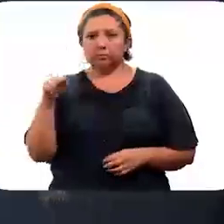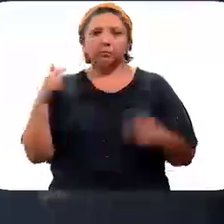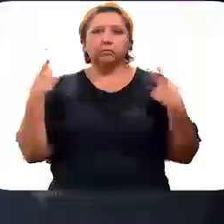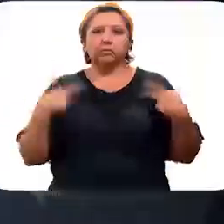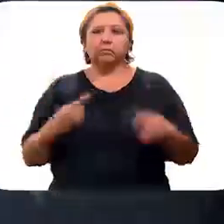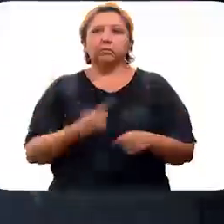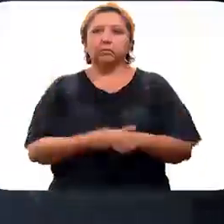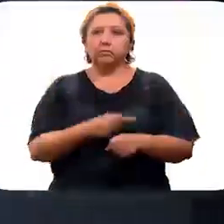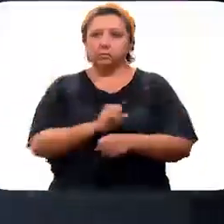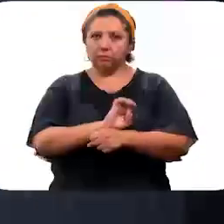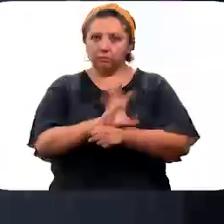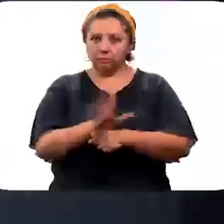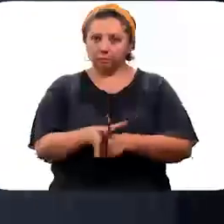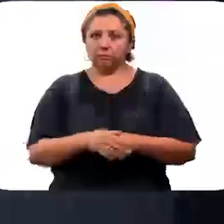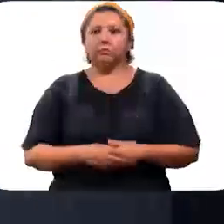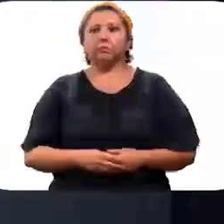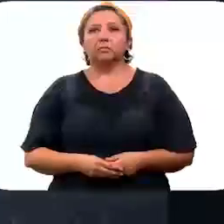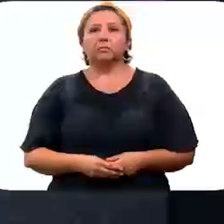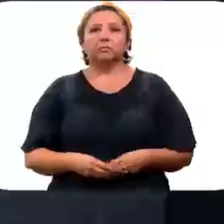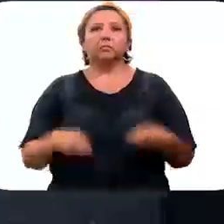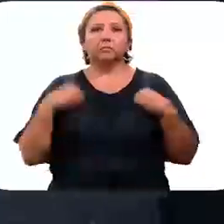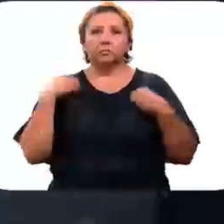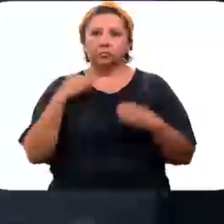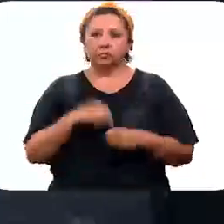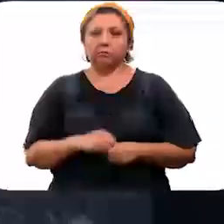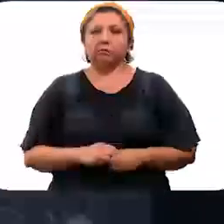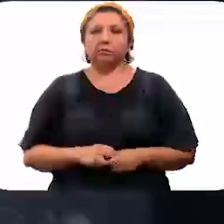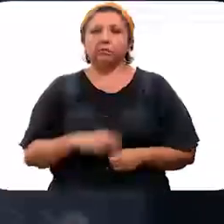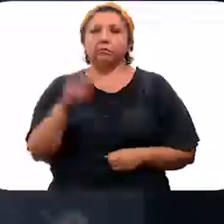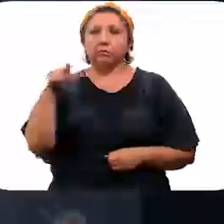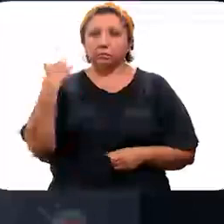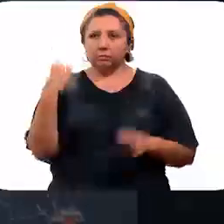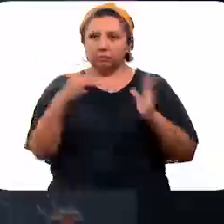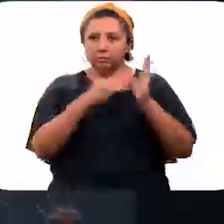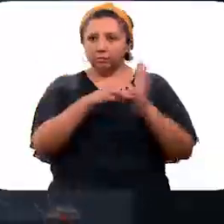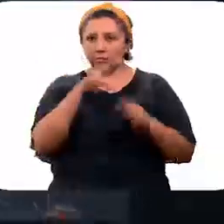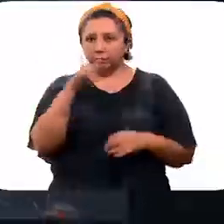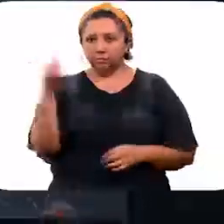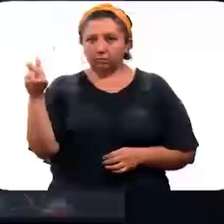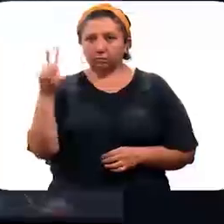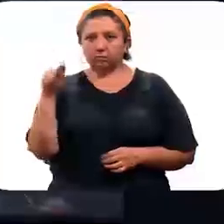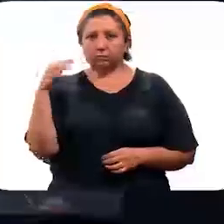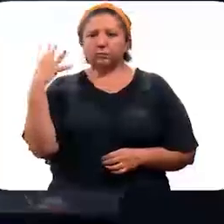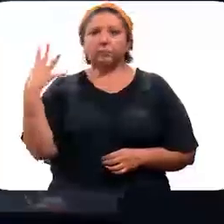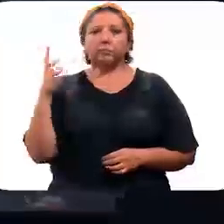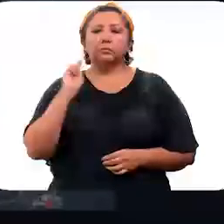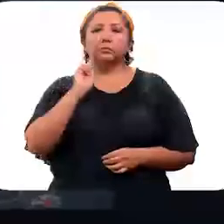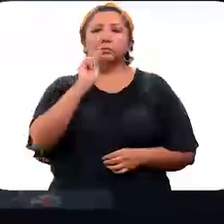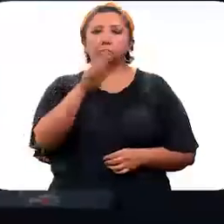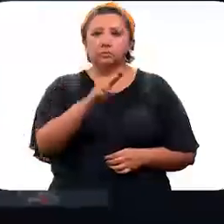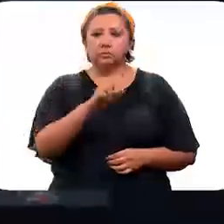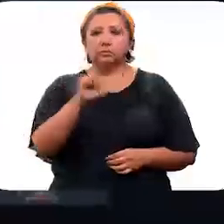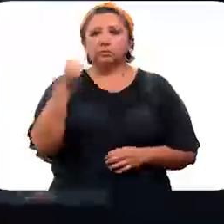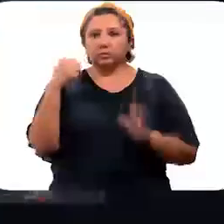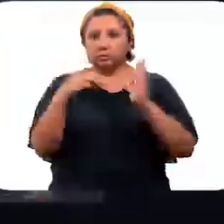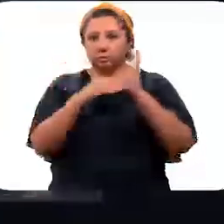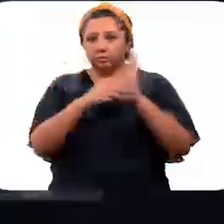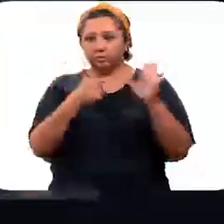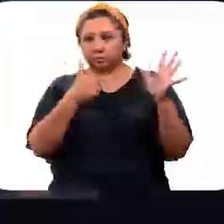47.580 personas contagiadas de coronavirus, que viven en 12.284 en la zona norte,